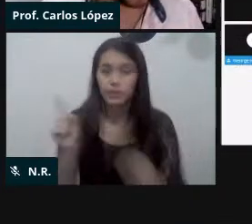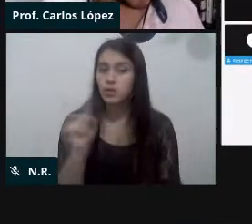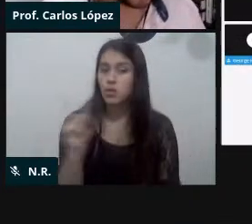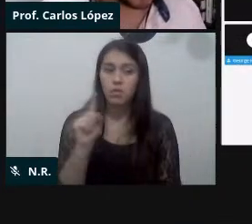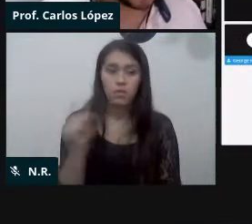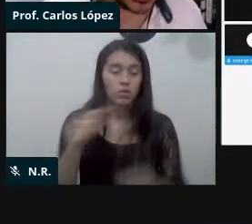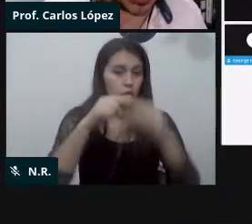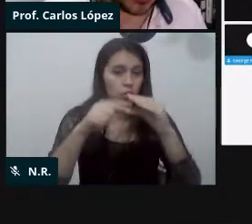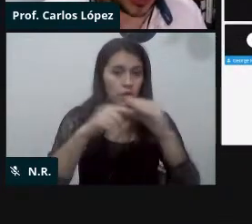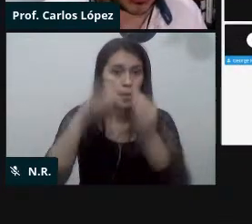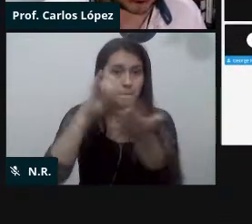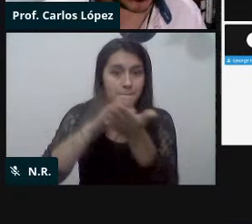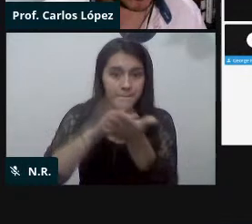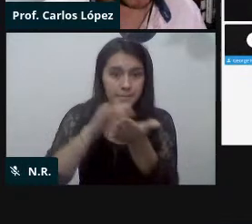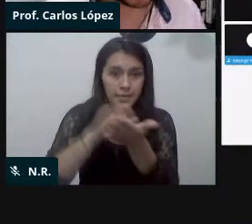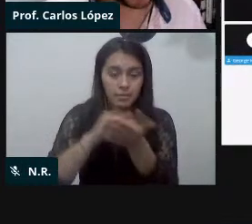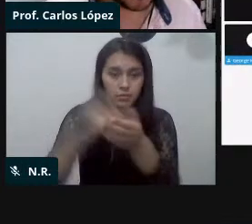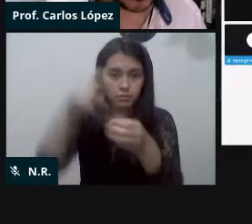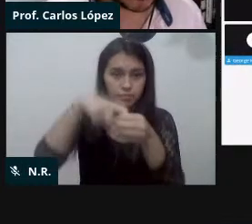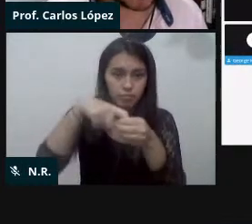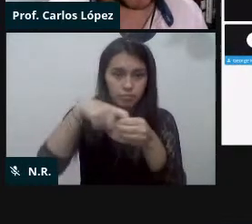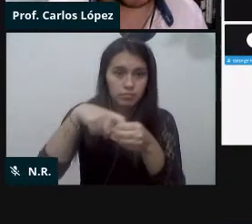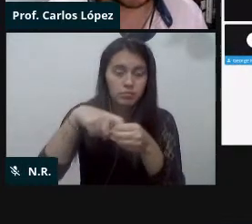10. Y aquí pueden estar